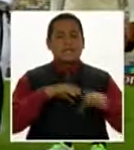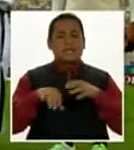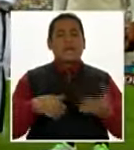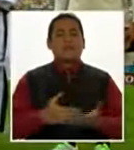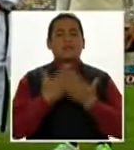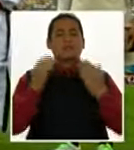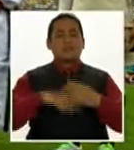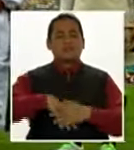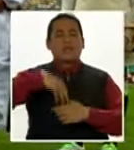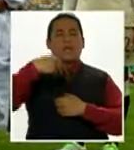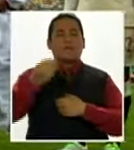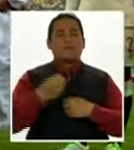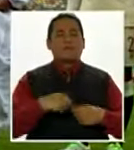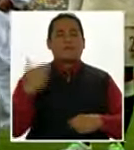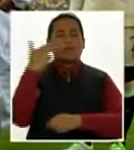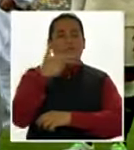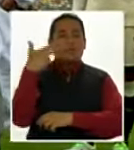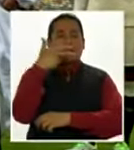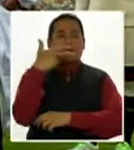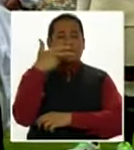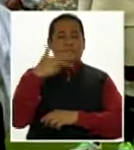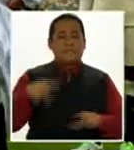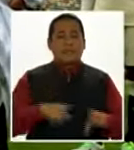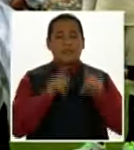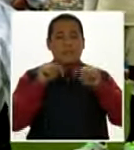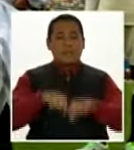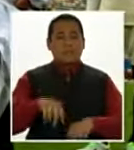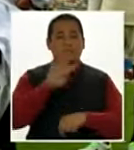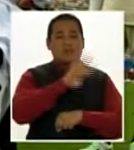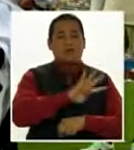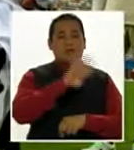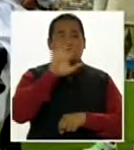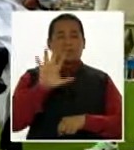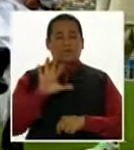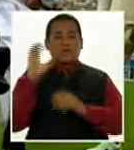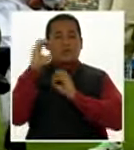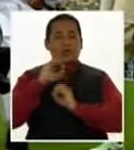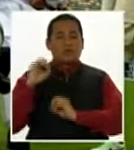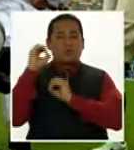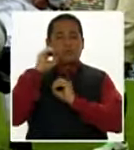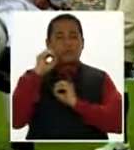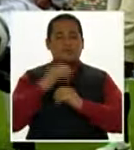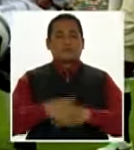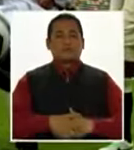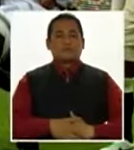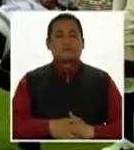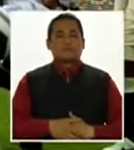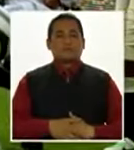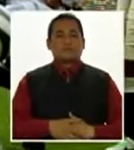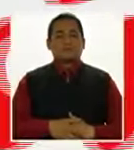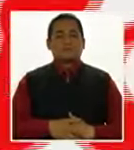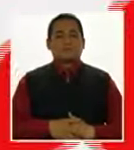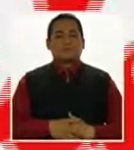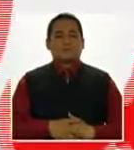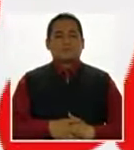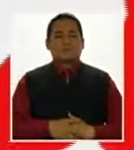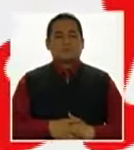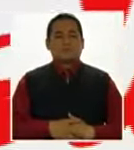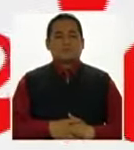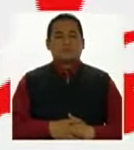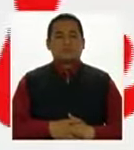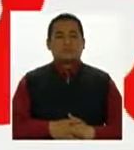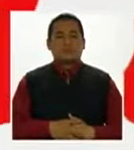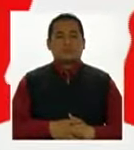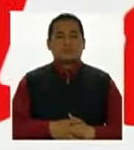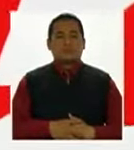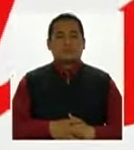que se realizará en las instalaciones del Jockey Club del Perú, este 4 y 5 de octubre. Súmate a